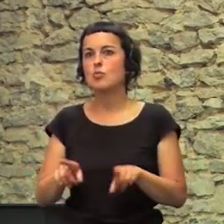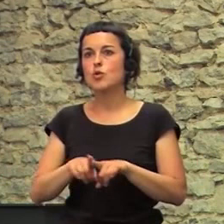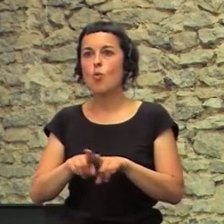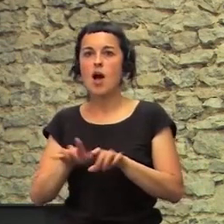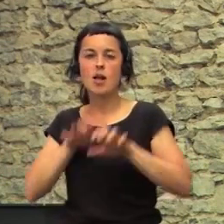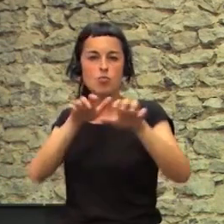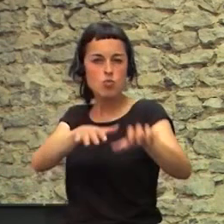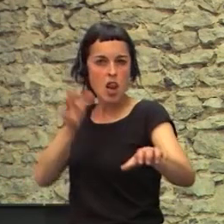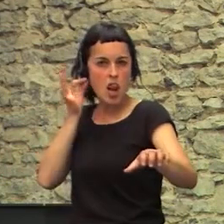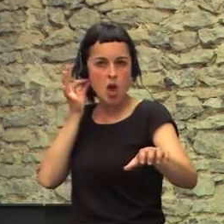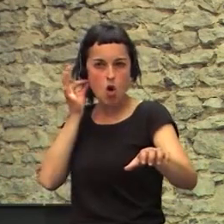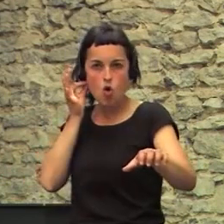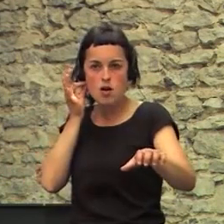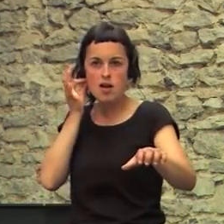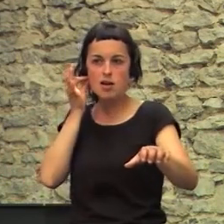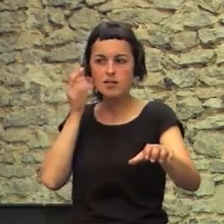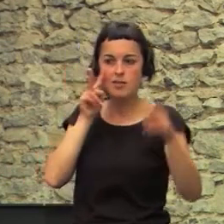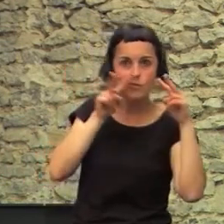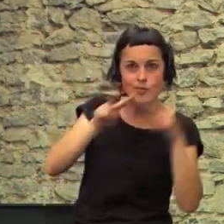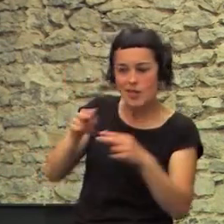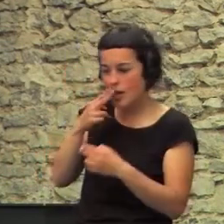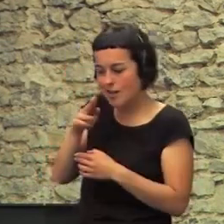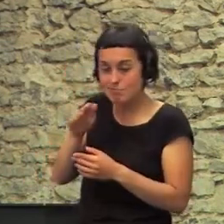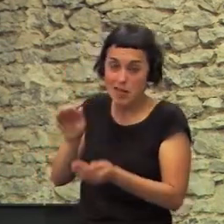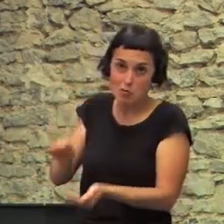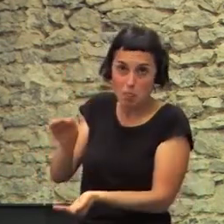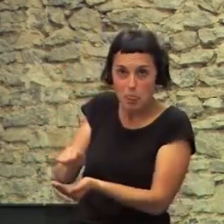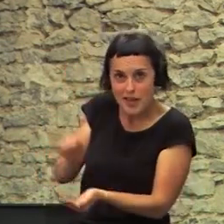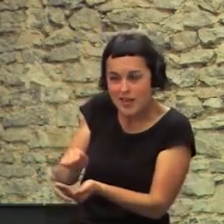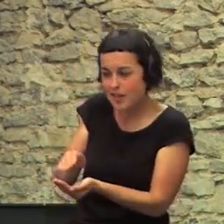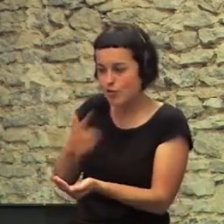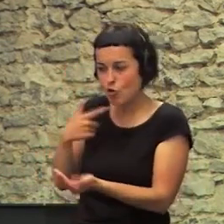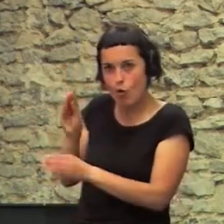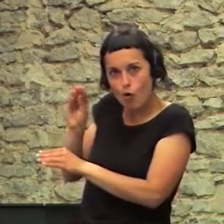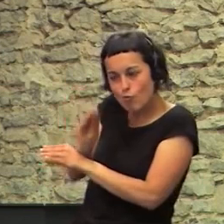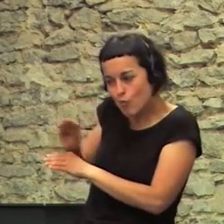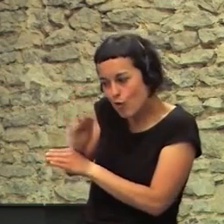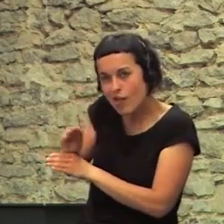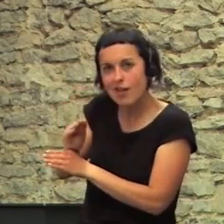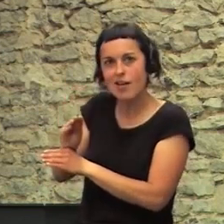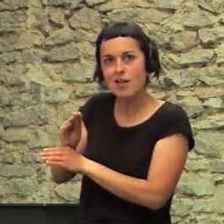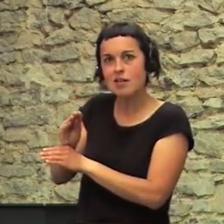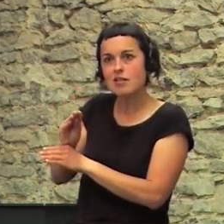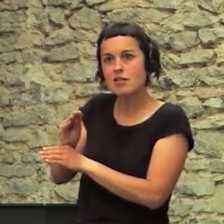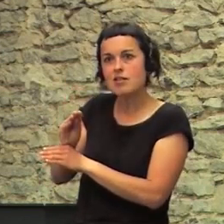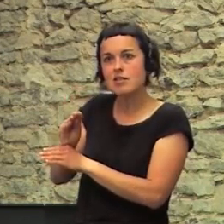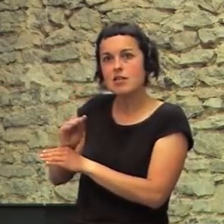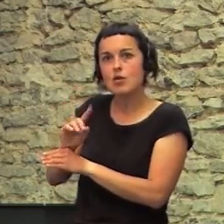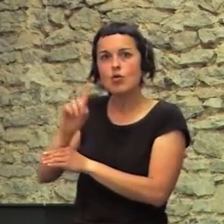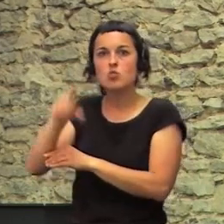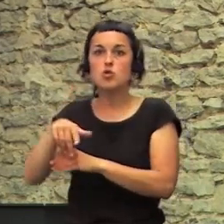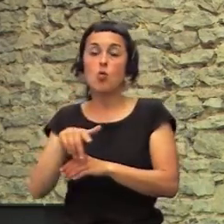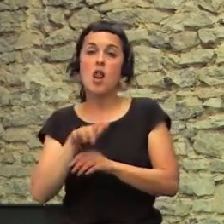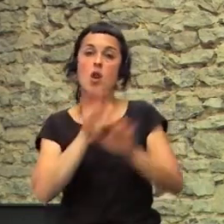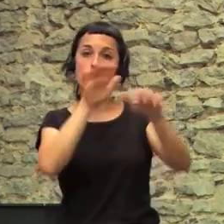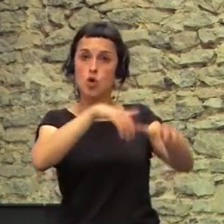primer plano de leonas que miran a los cachorros con mirada protectora, el instinto maternal, luego a los leones que van por ahí